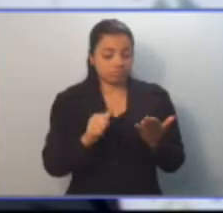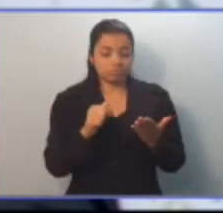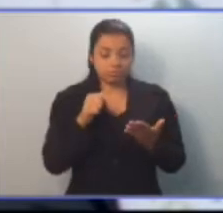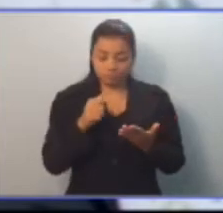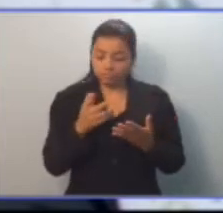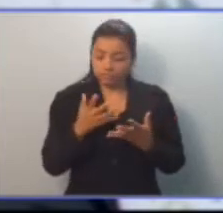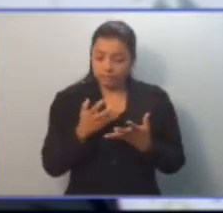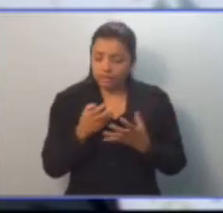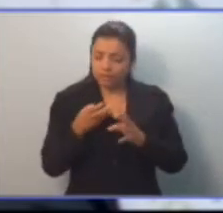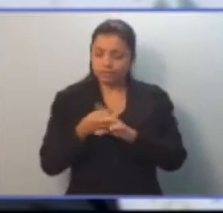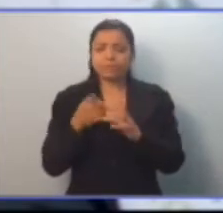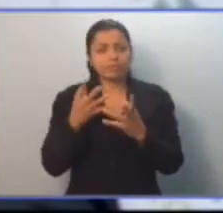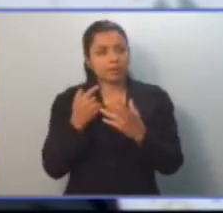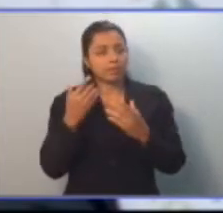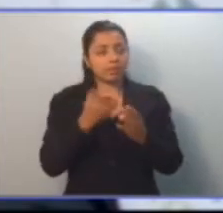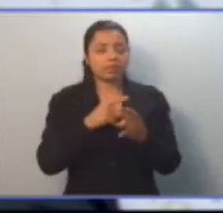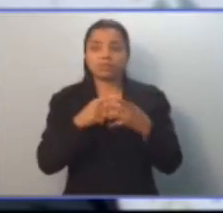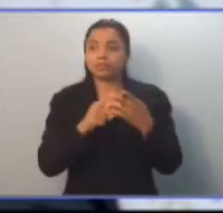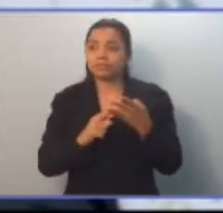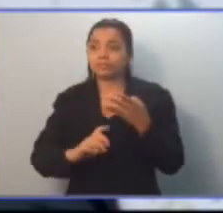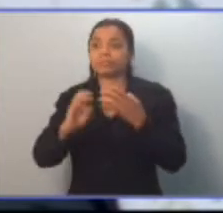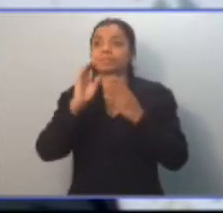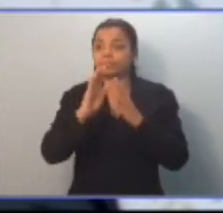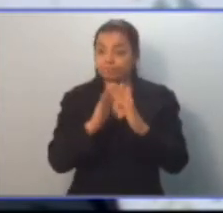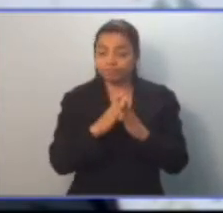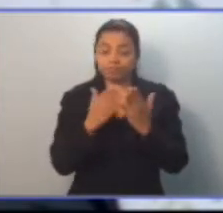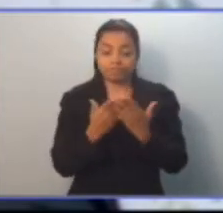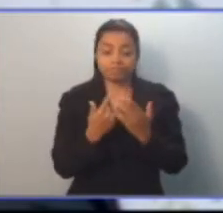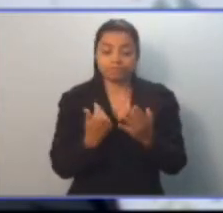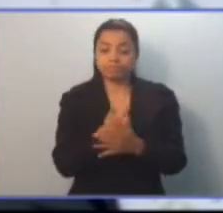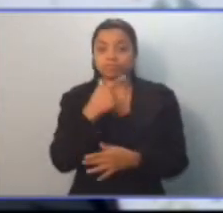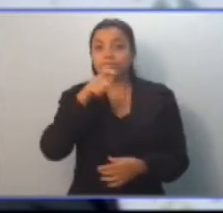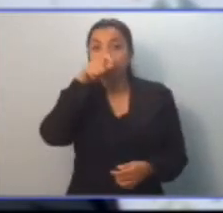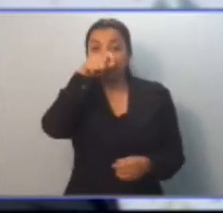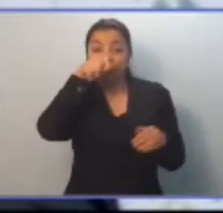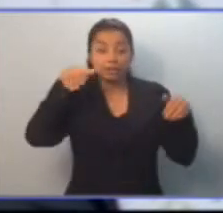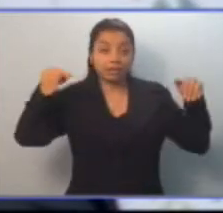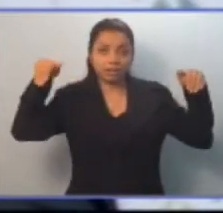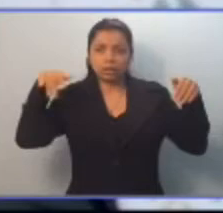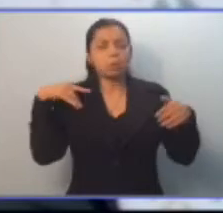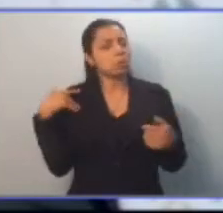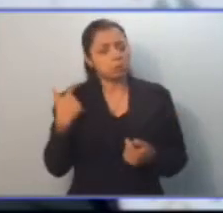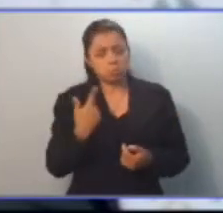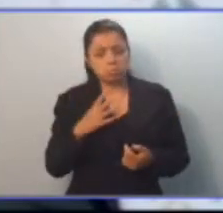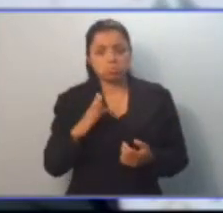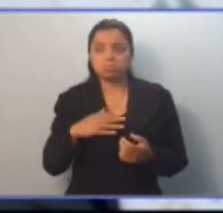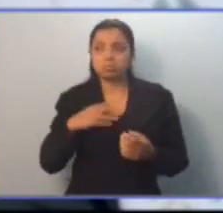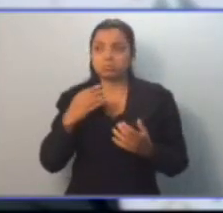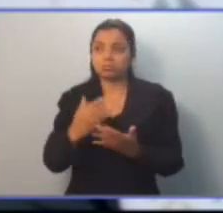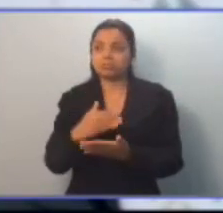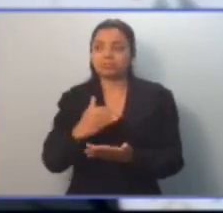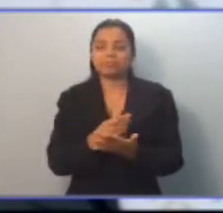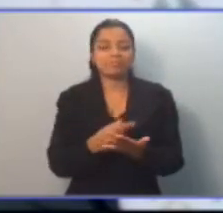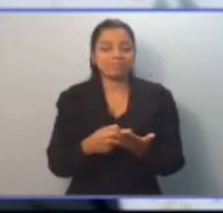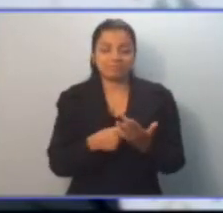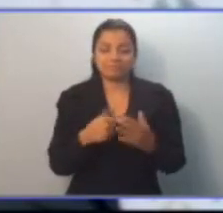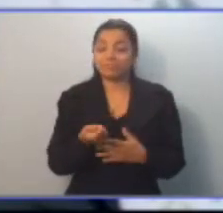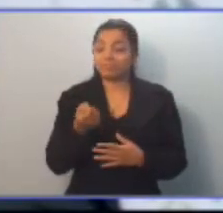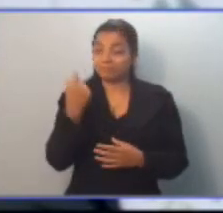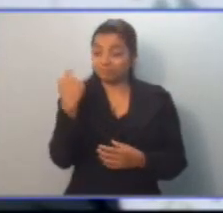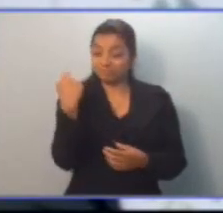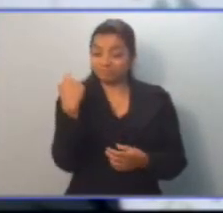de especialización sobre Derecho Constitucional en la Universidad Tecnológica, el cual egresé y me gradué